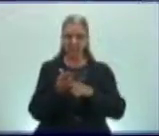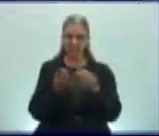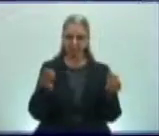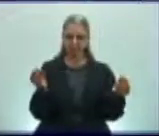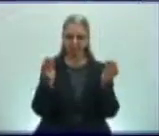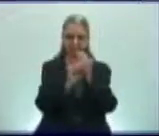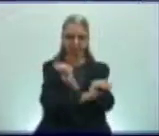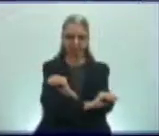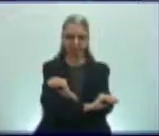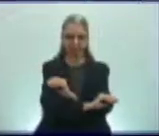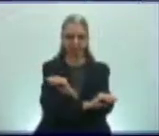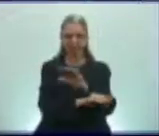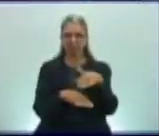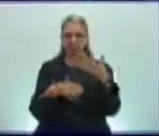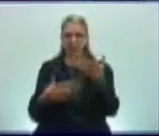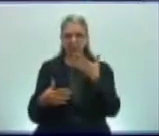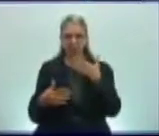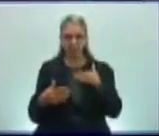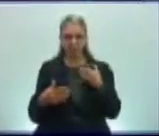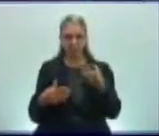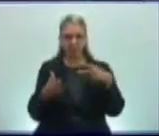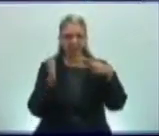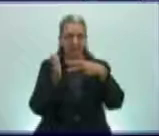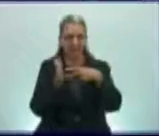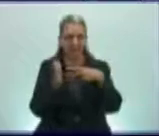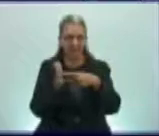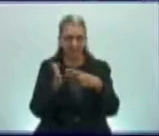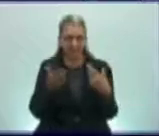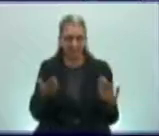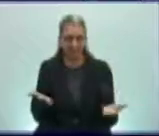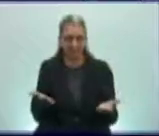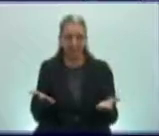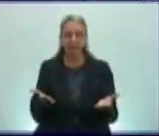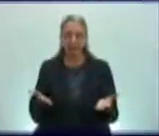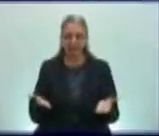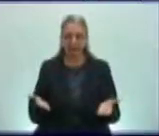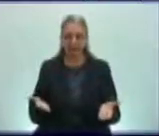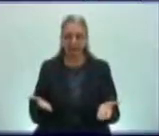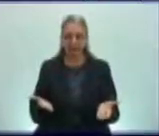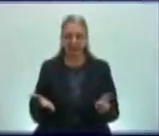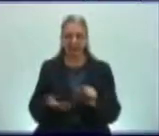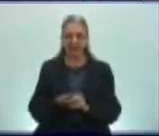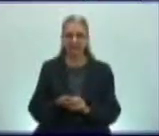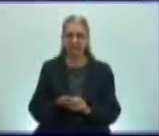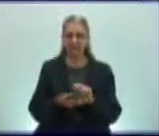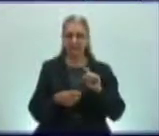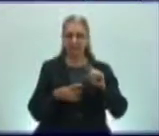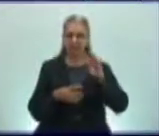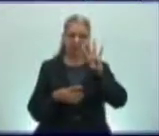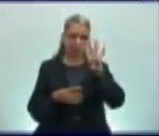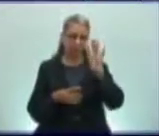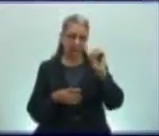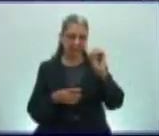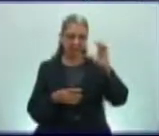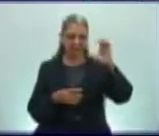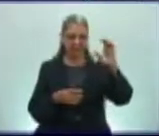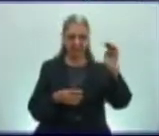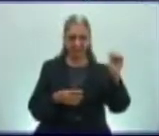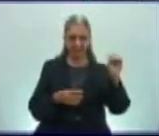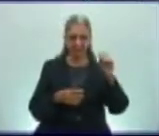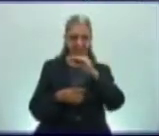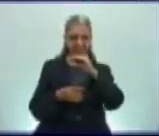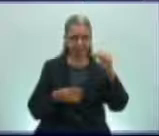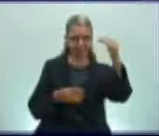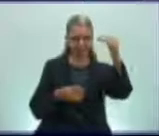miembro, dividiendo, o sea, con operación inversa. Y luego podremos obtener